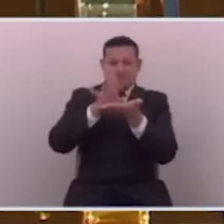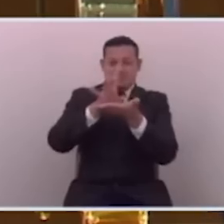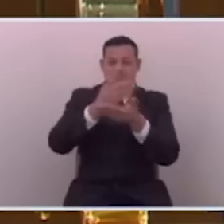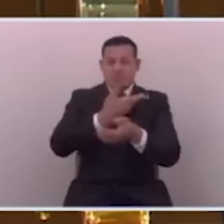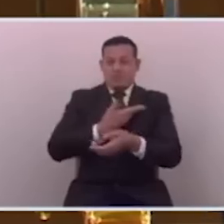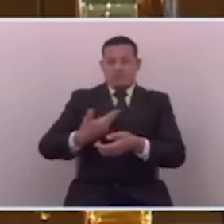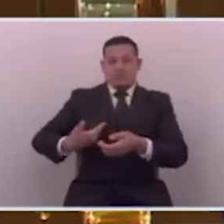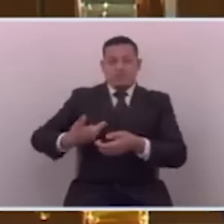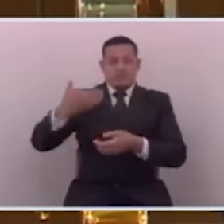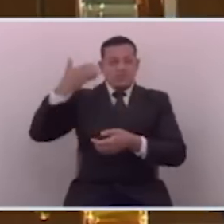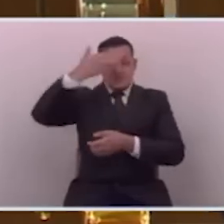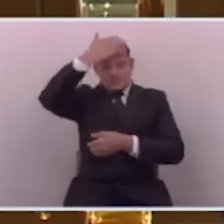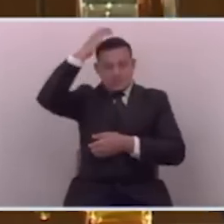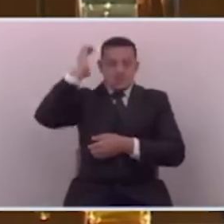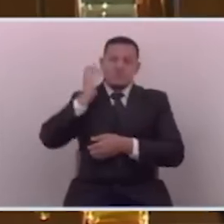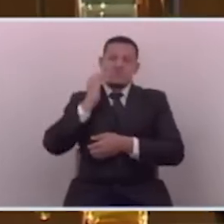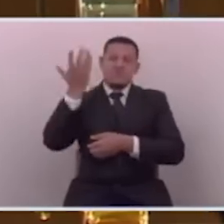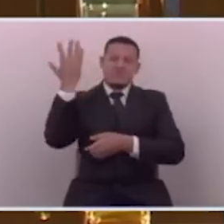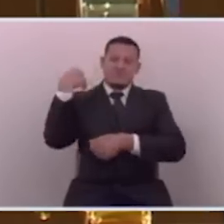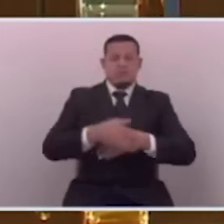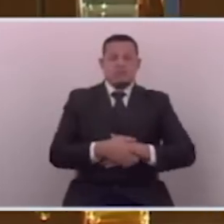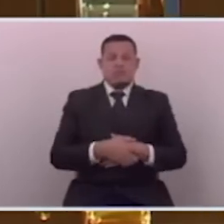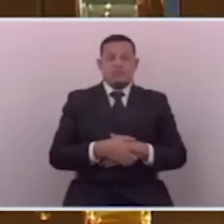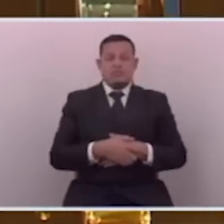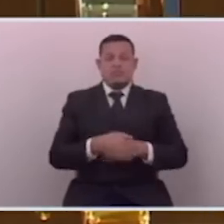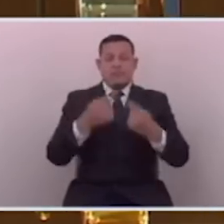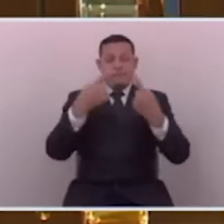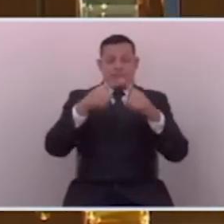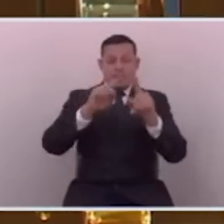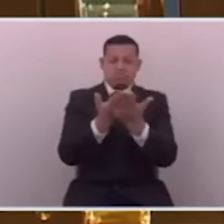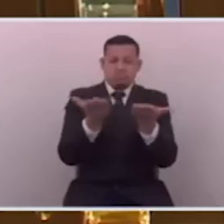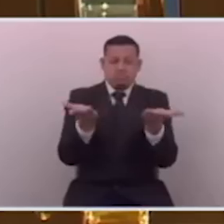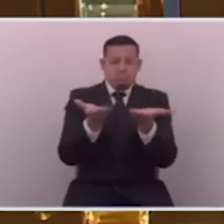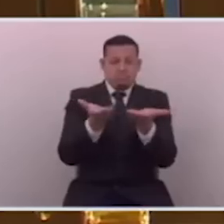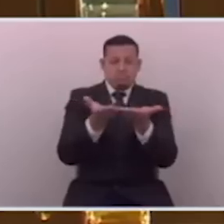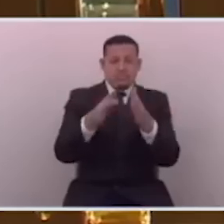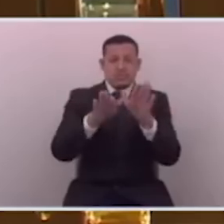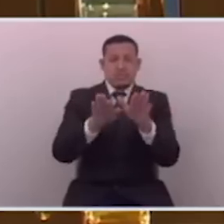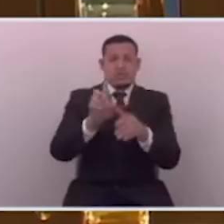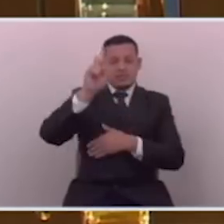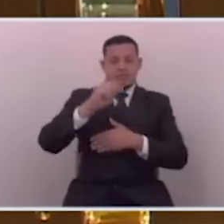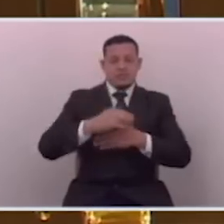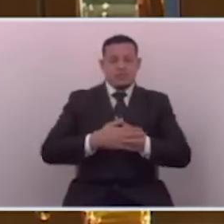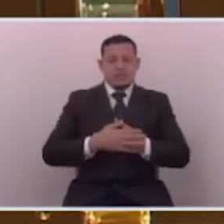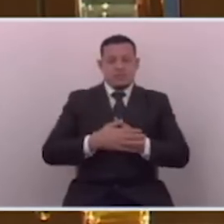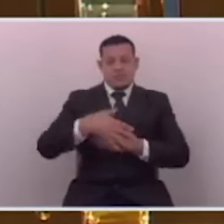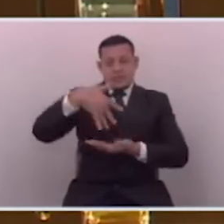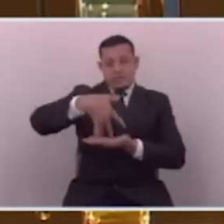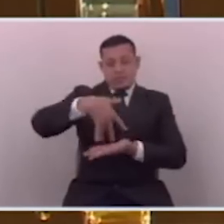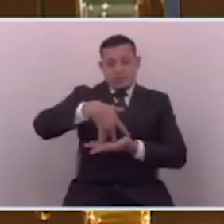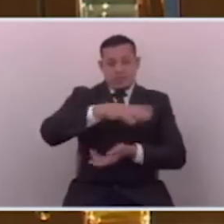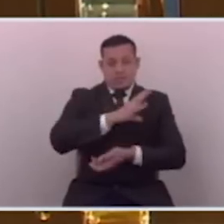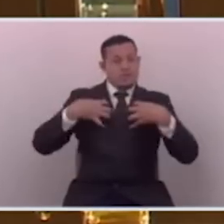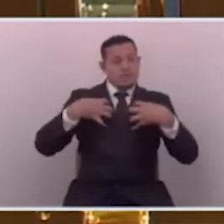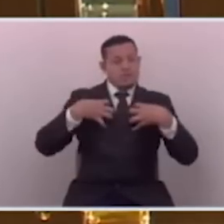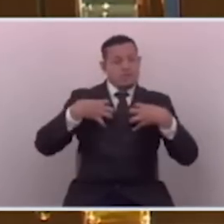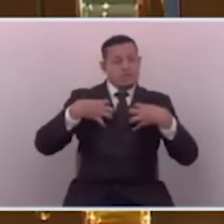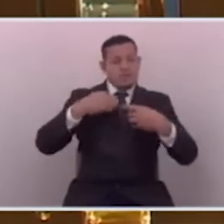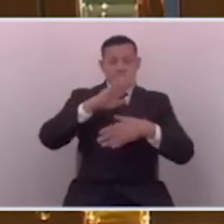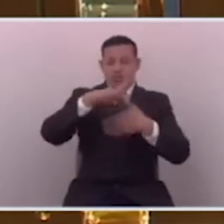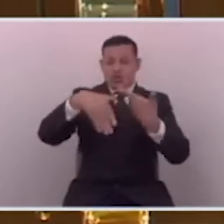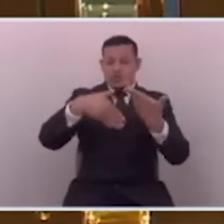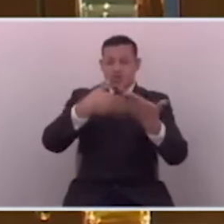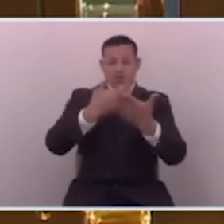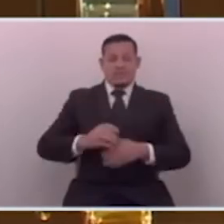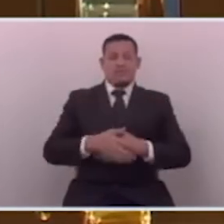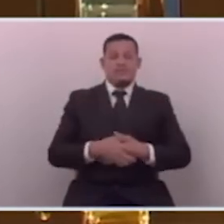entonces, alcalde de San Salvador. Pero todo eso, gracias a Dios y al pueblo salvadoreño, todo eso